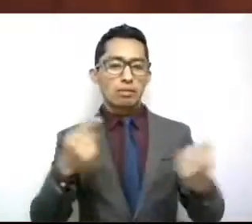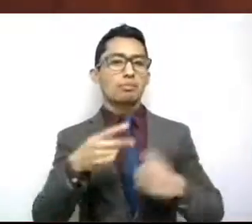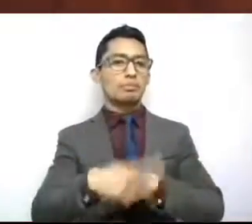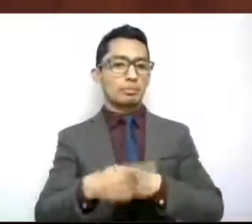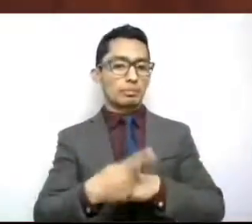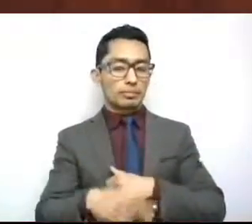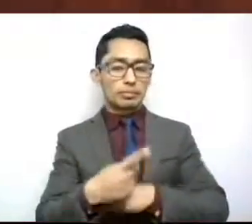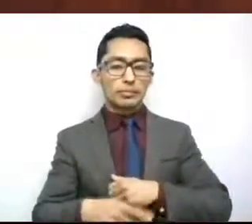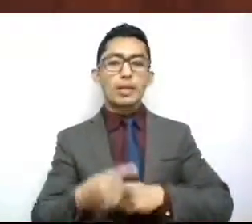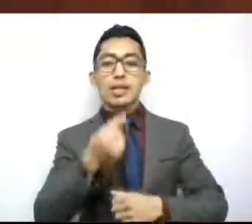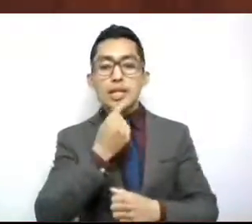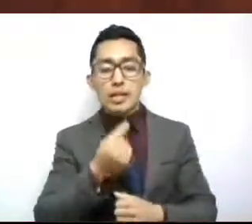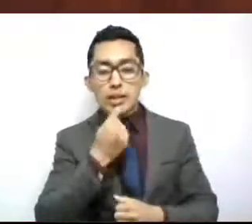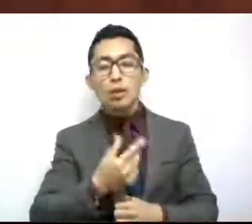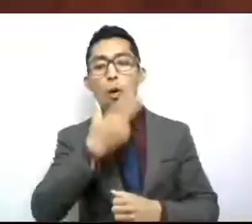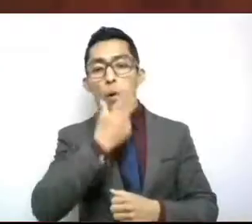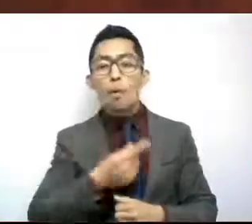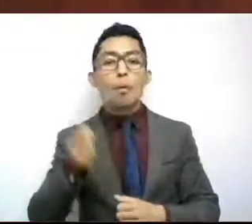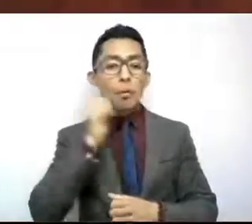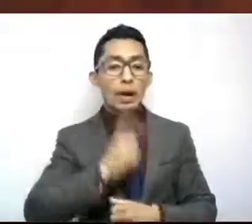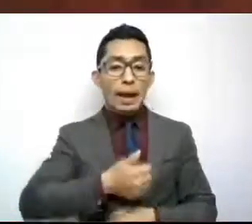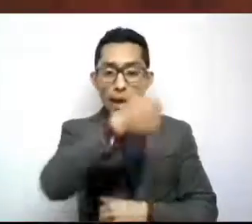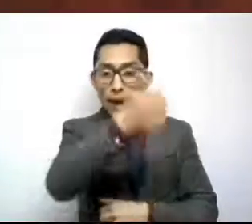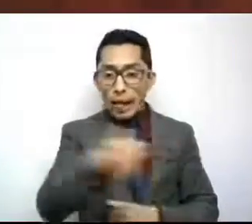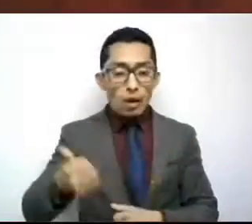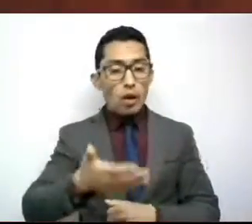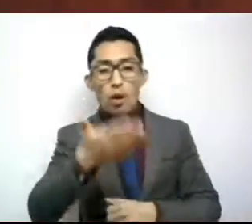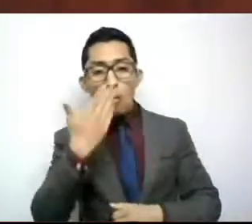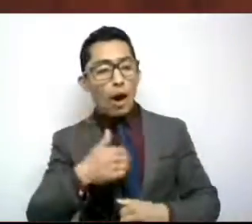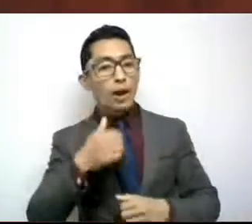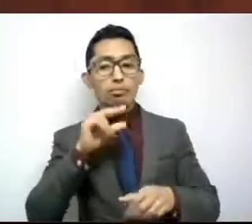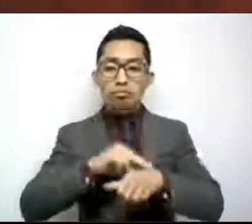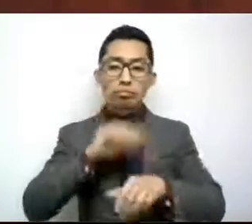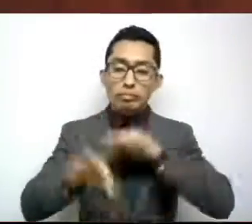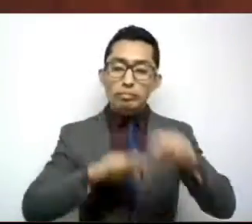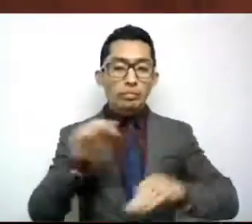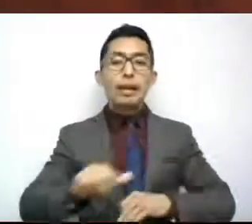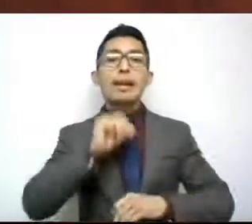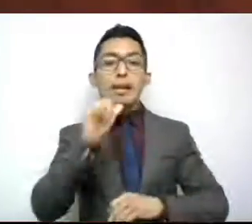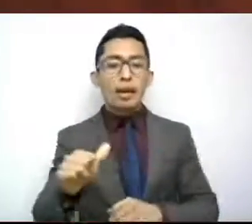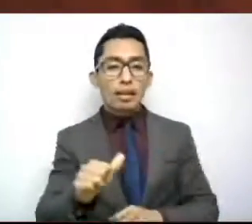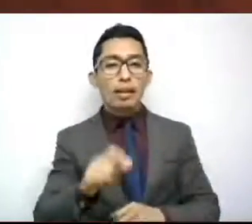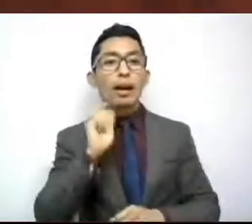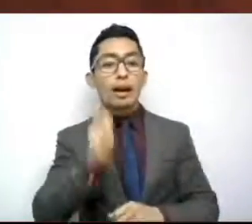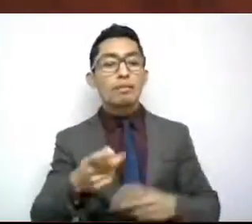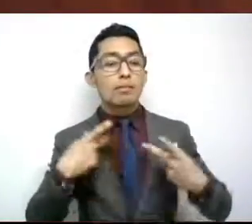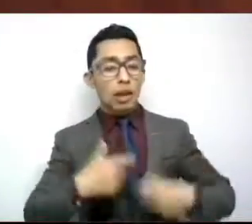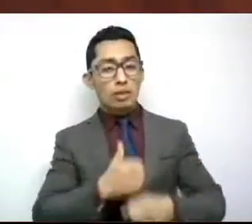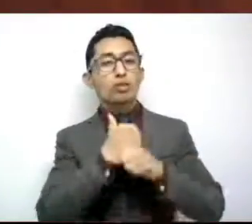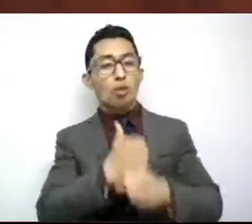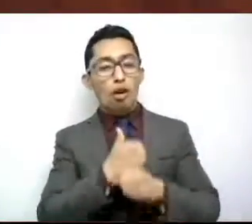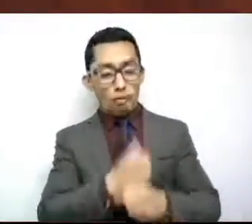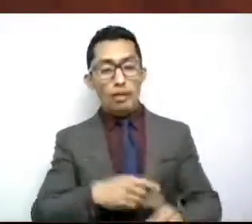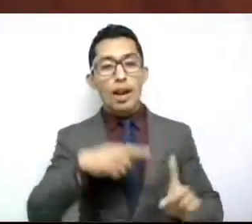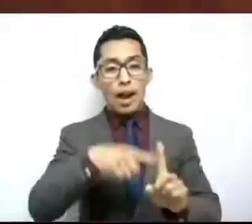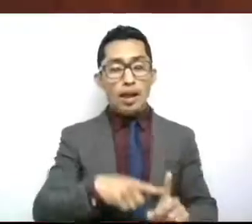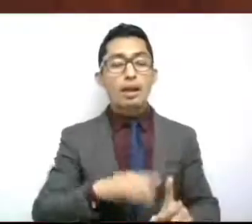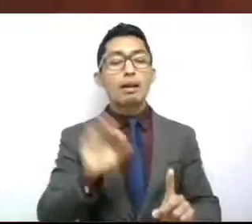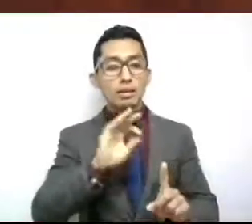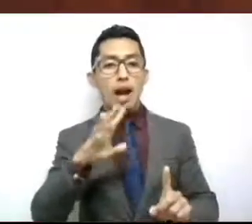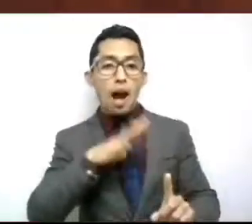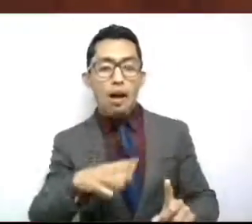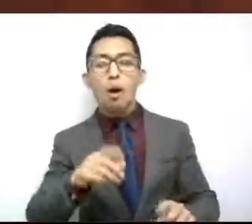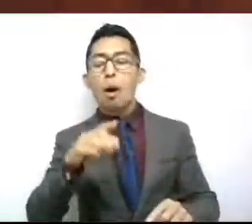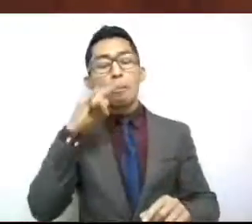Cada niña, niño sin acceso a servicios de salud es una víctima visible o invisible de